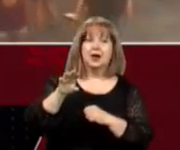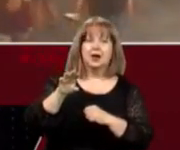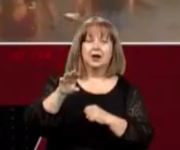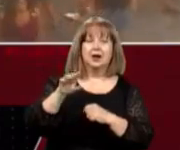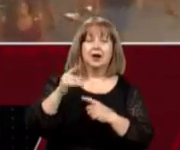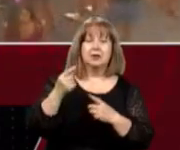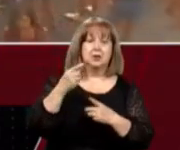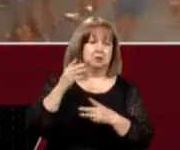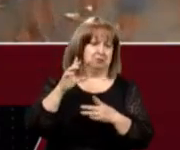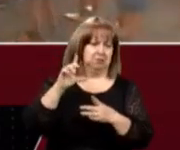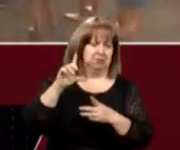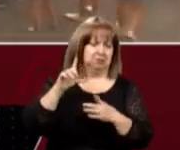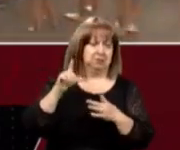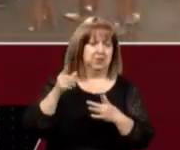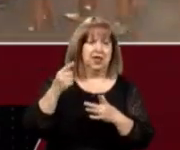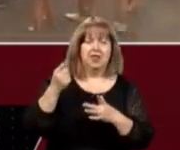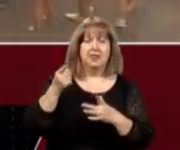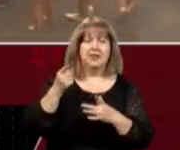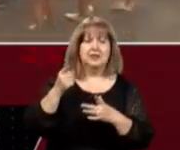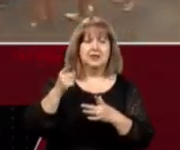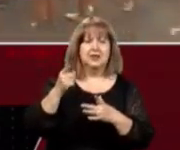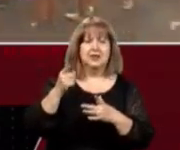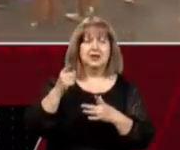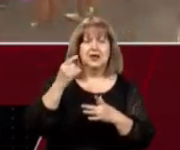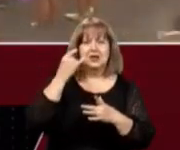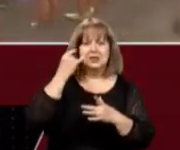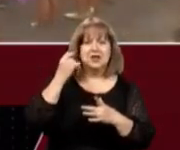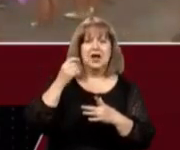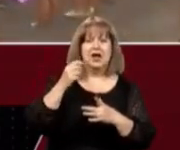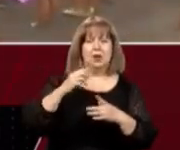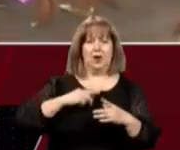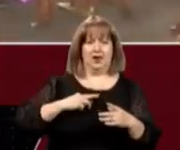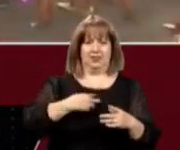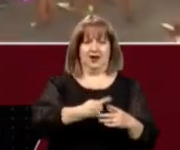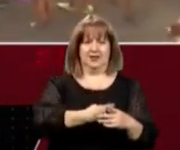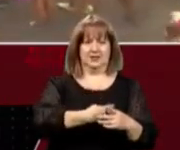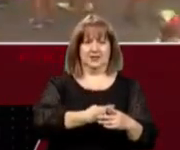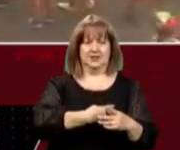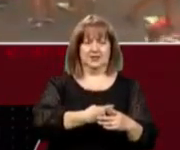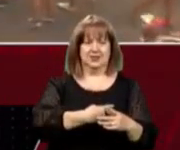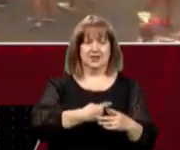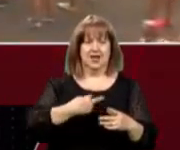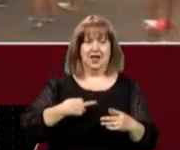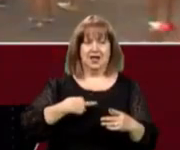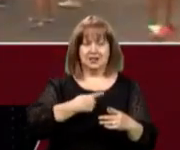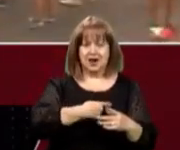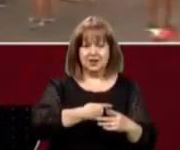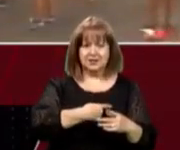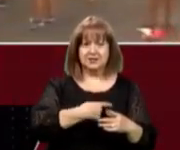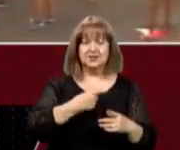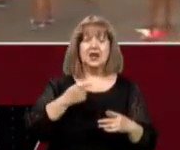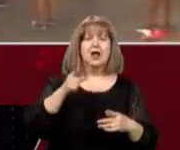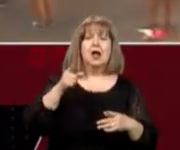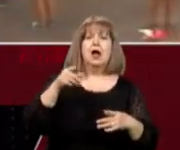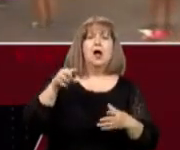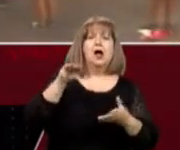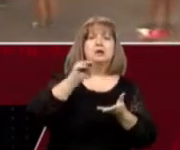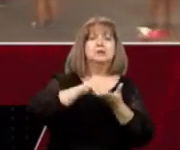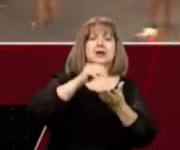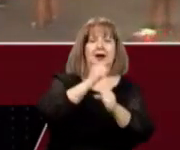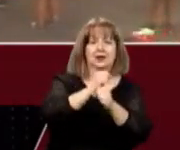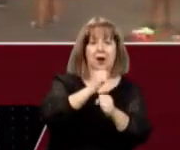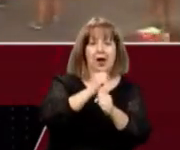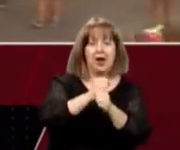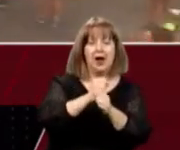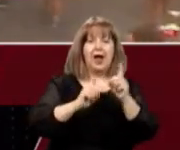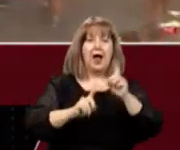Están también por el tema del cupo laboral trans, tío, te dejaron sola porque les da vergüenza. Están por el tema del cupo laboral trans, que es todo un tema. Hay gente